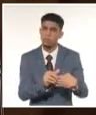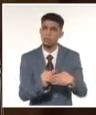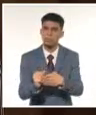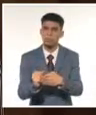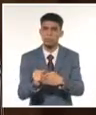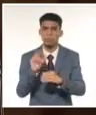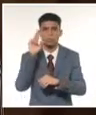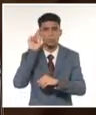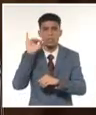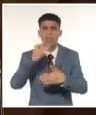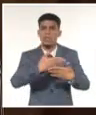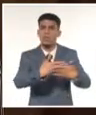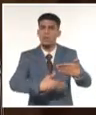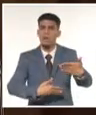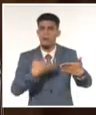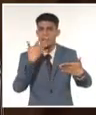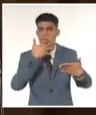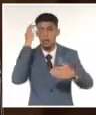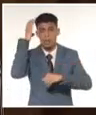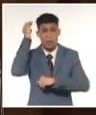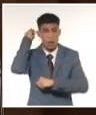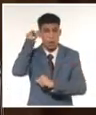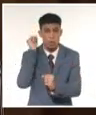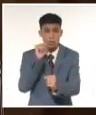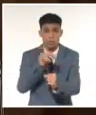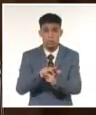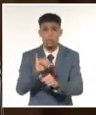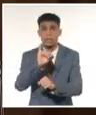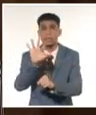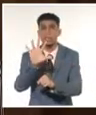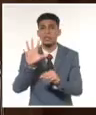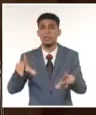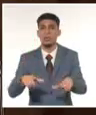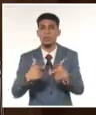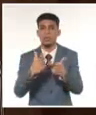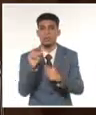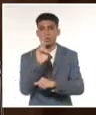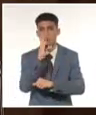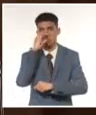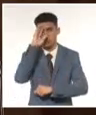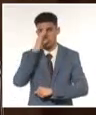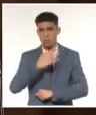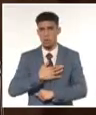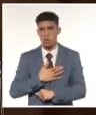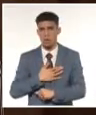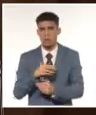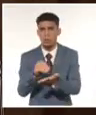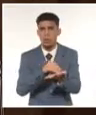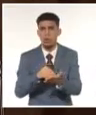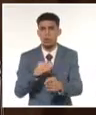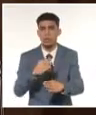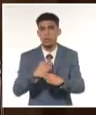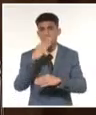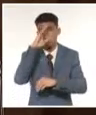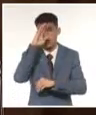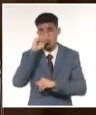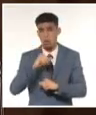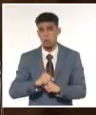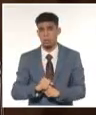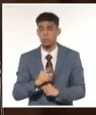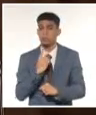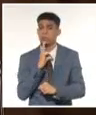general de Ejército al iniciarse el año del 65 aniversario de la Revolución en la heroica Santiago de Cuba, y